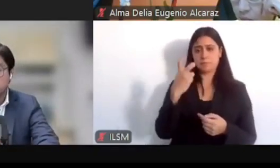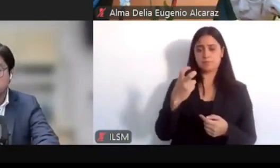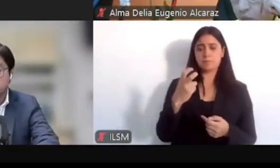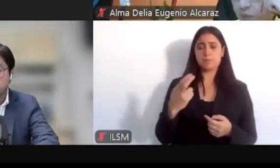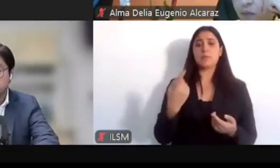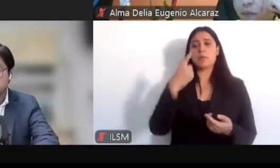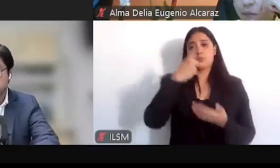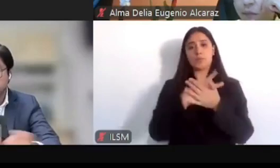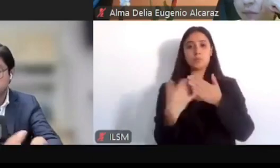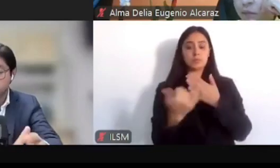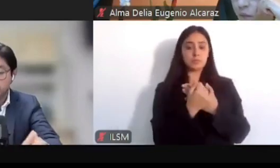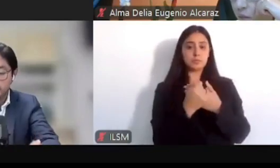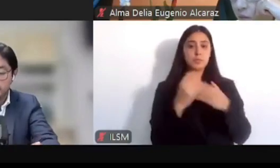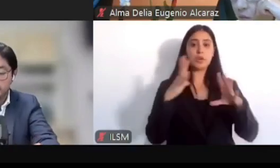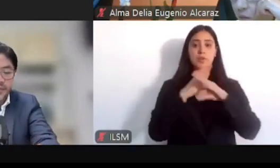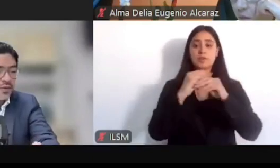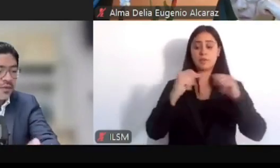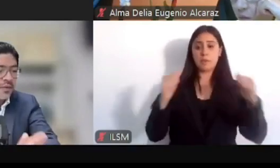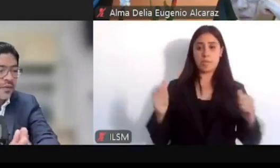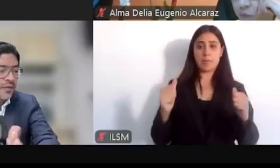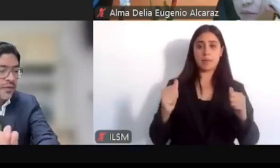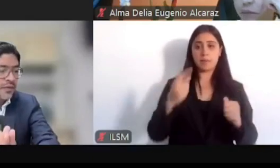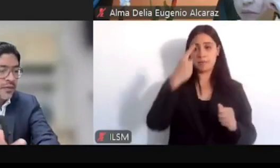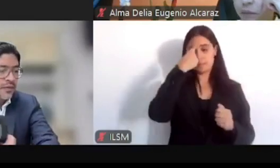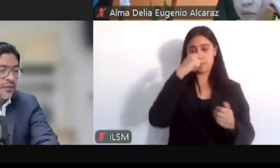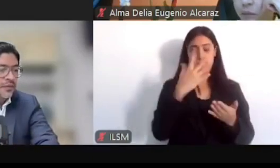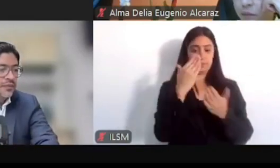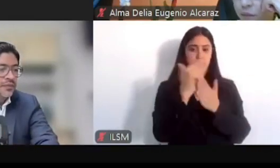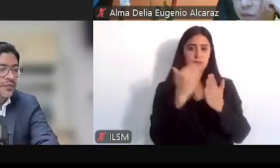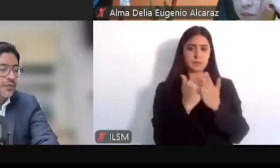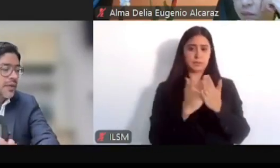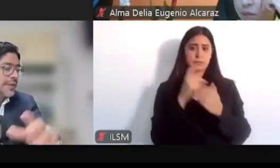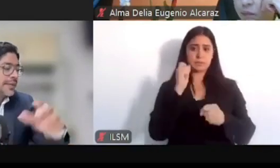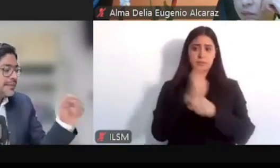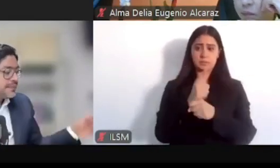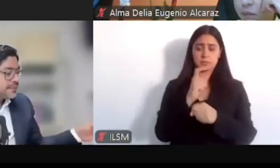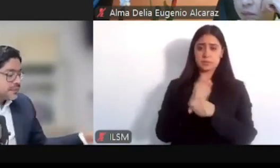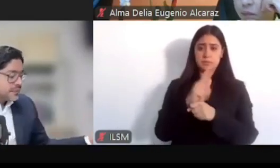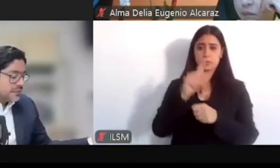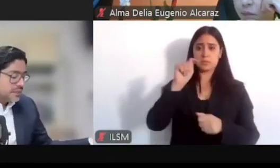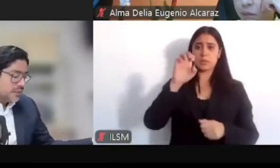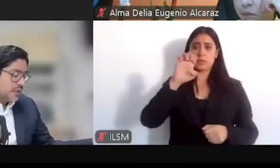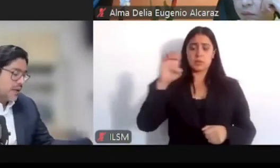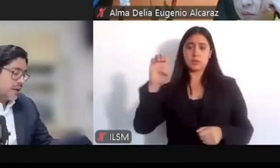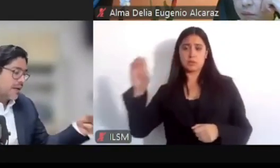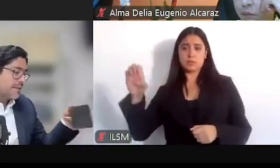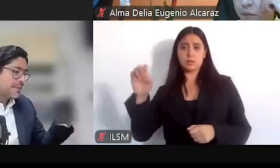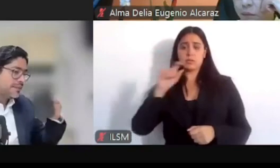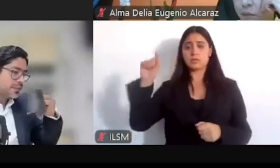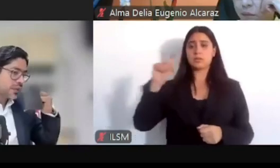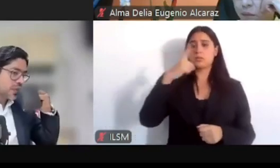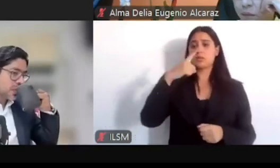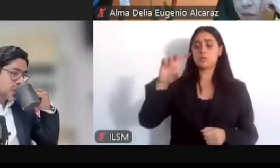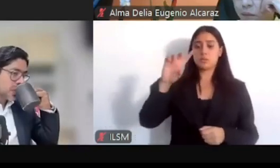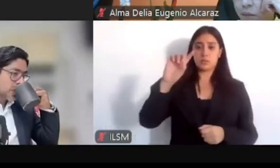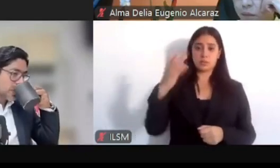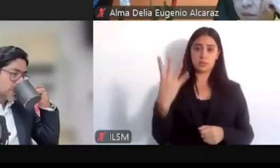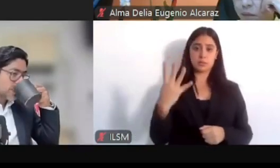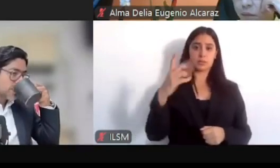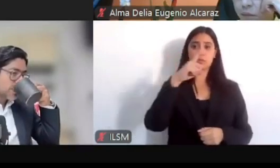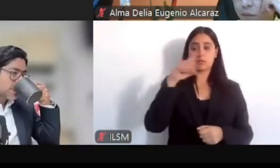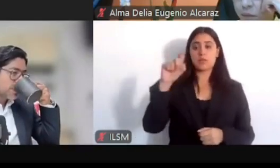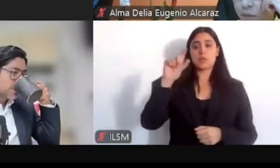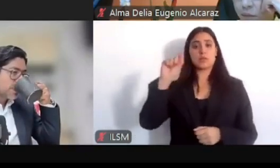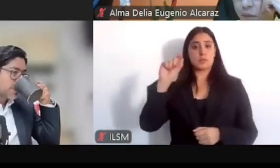un proyecto de resolución sobre el expediente que se identifica con la clave tee di hec 138